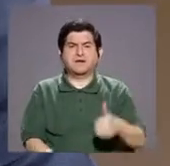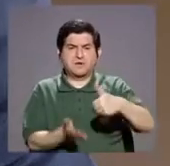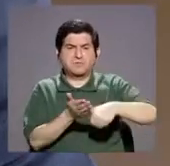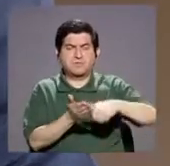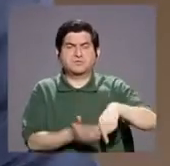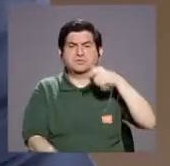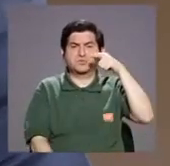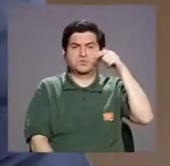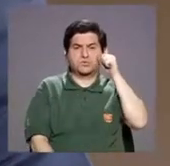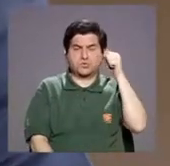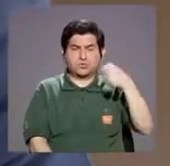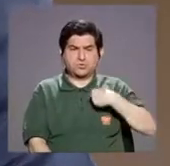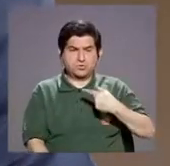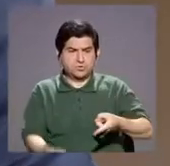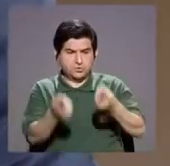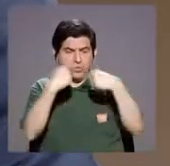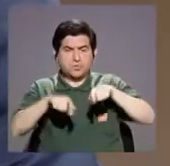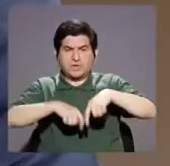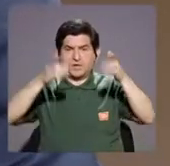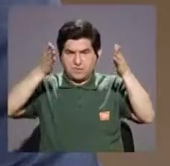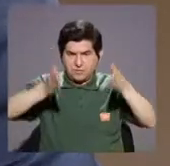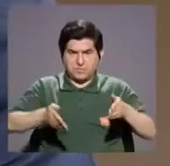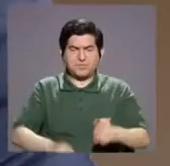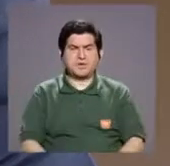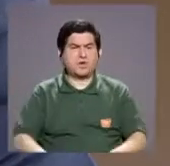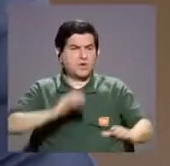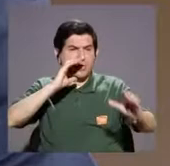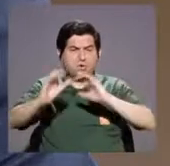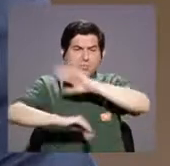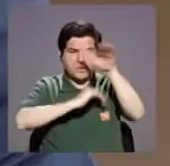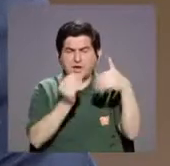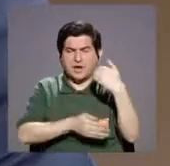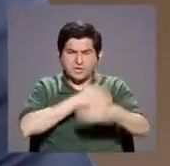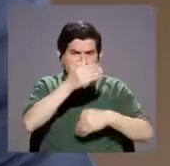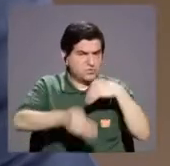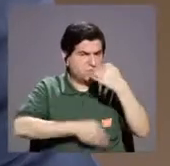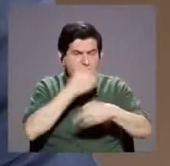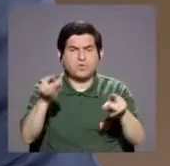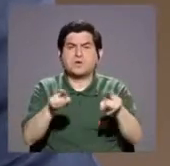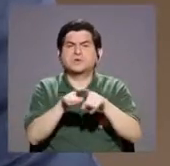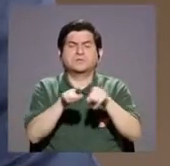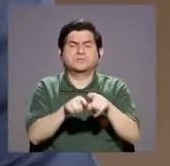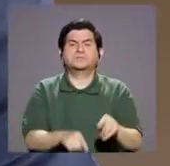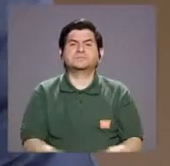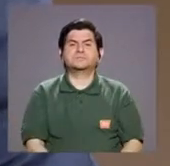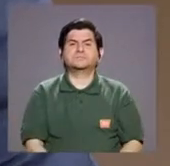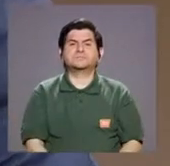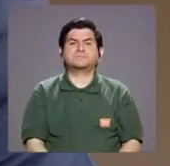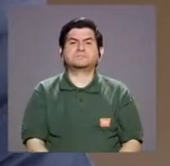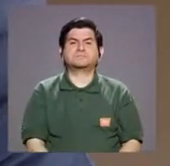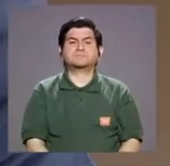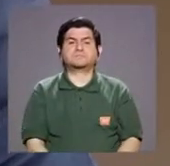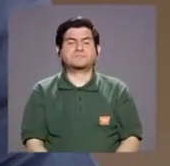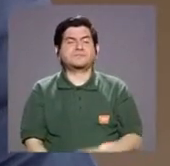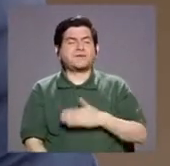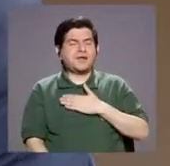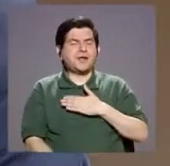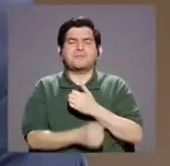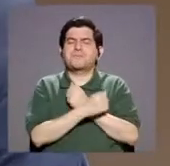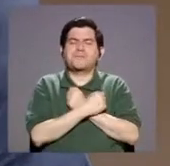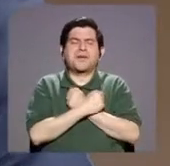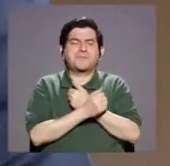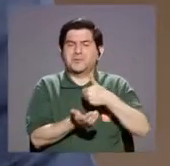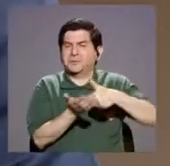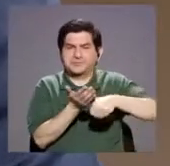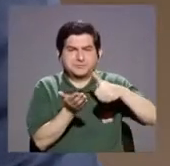luis guillermo solís yo estuve acá como periodista transmitiendo todo el proceso electoral también así que ese amorío mío con las